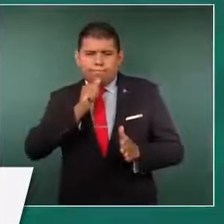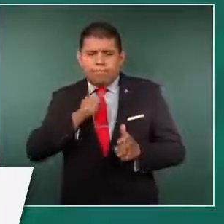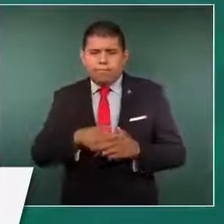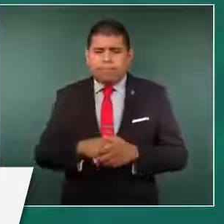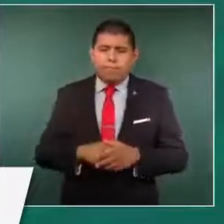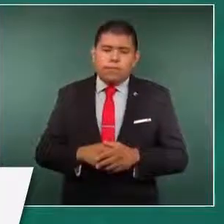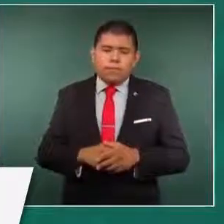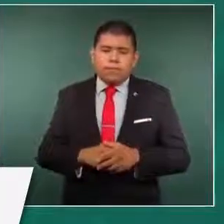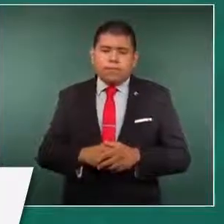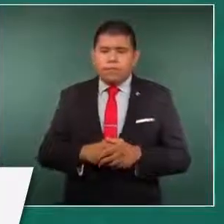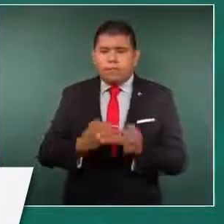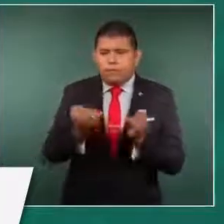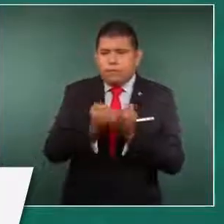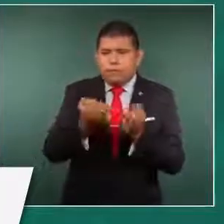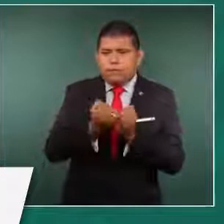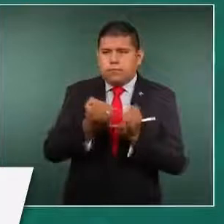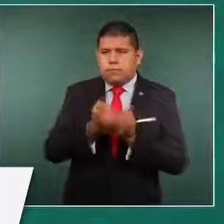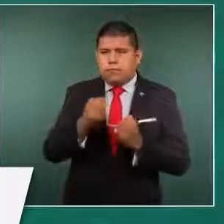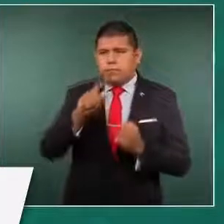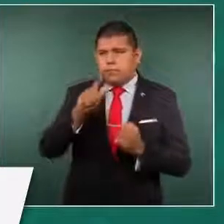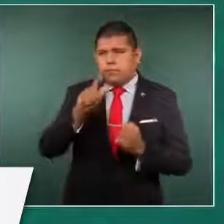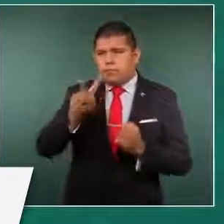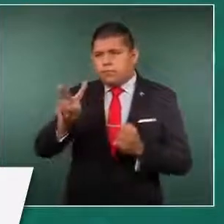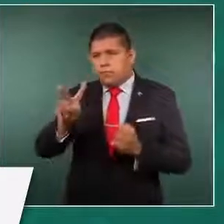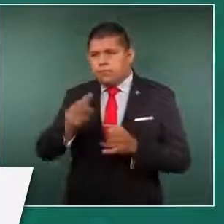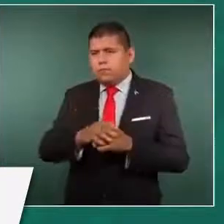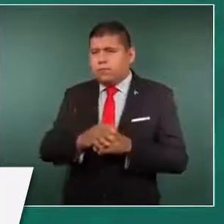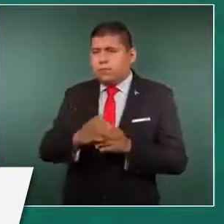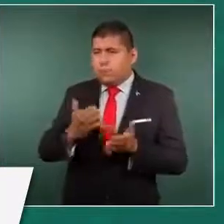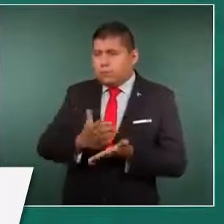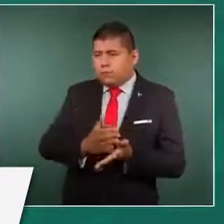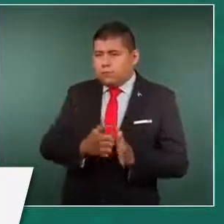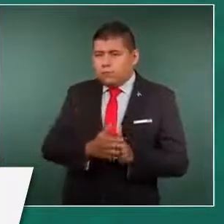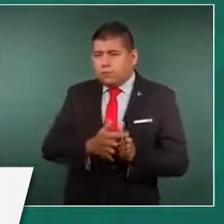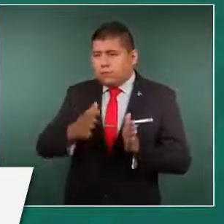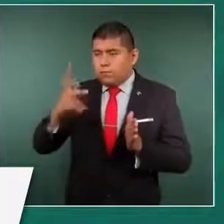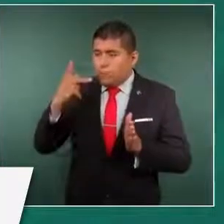proceso Las Varas hasta Puerto Vallarta.